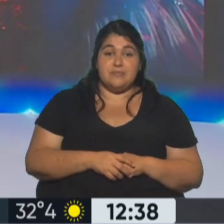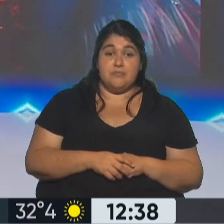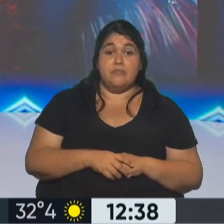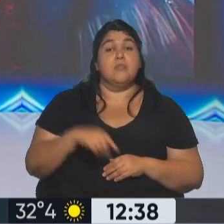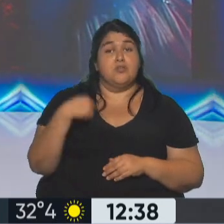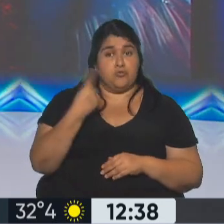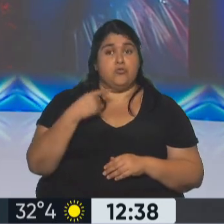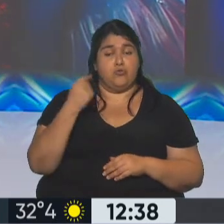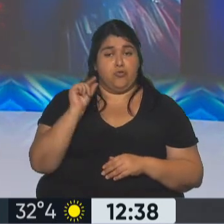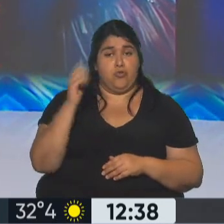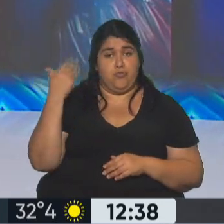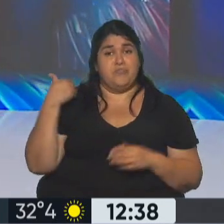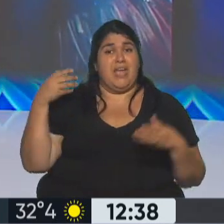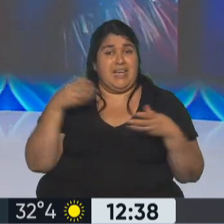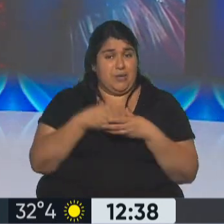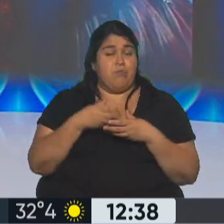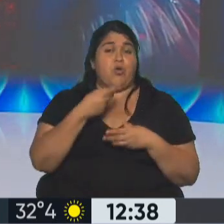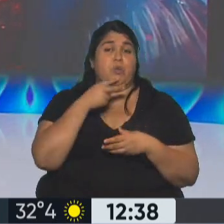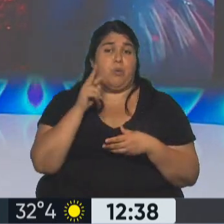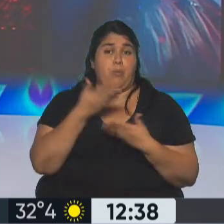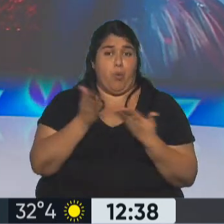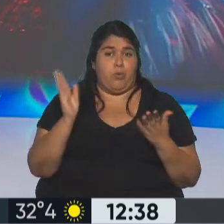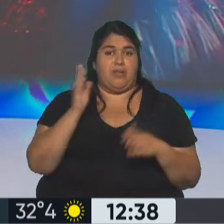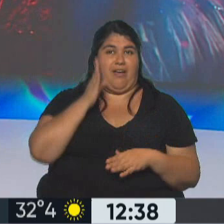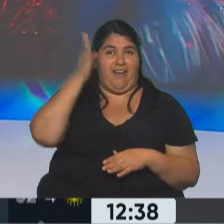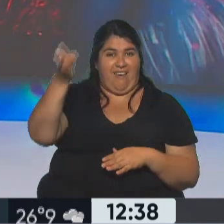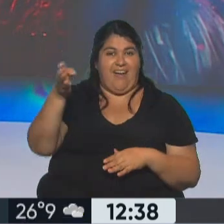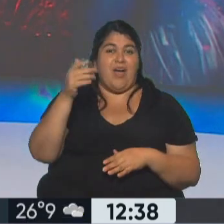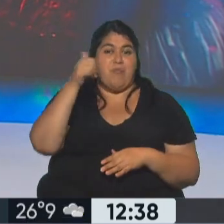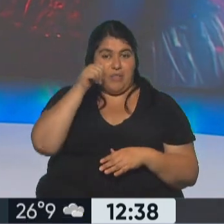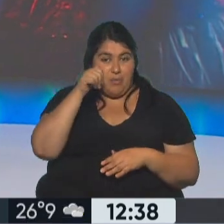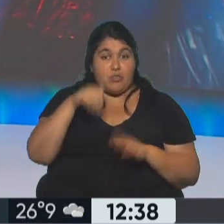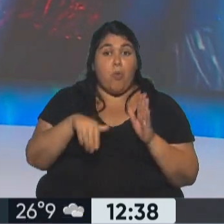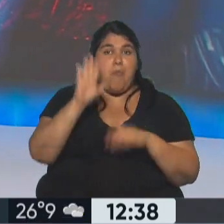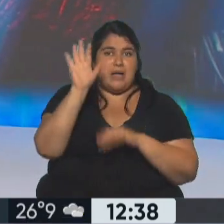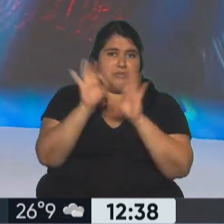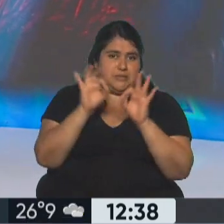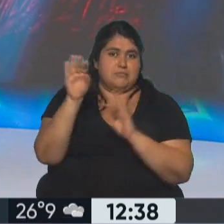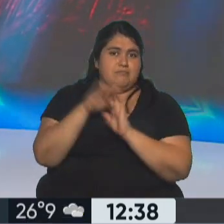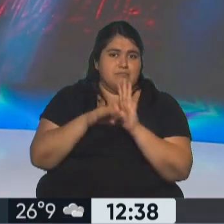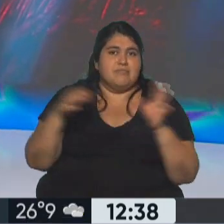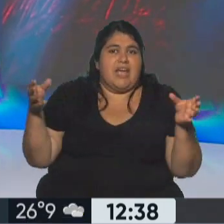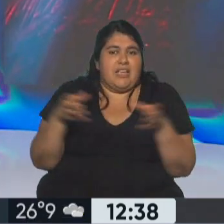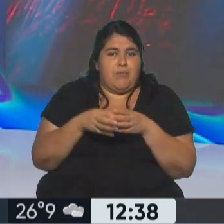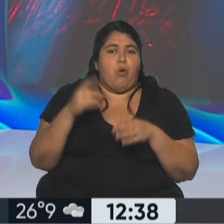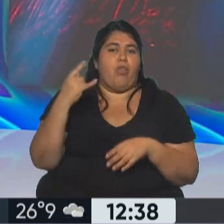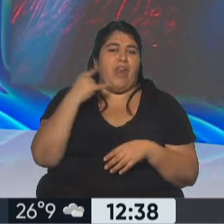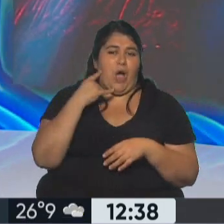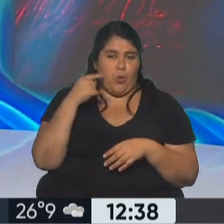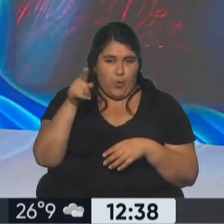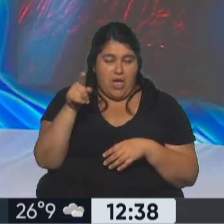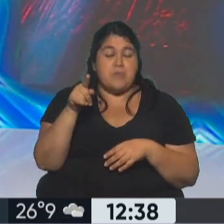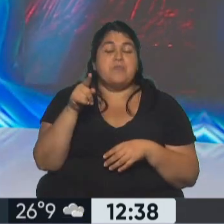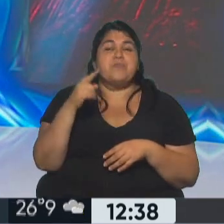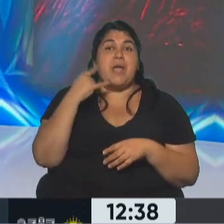Estuvimos recientemente con un equipo de la televisión pública allí en Mar del Plata y justamente la más nominada decíamos que es Drácula, en el complejo Radio